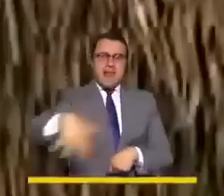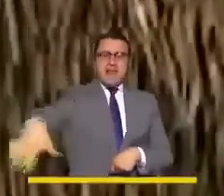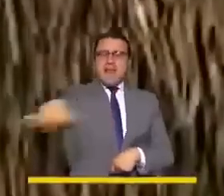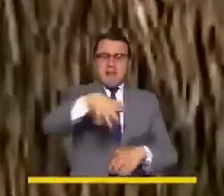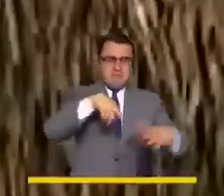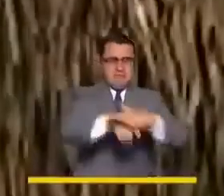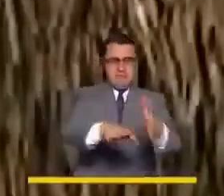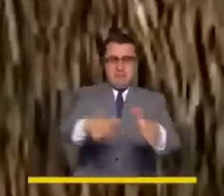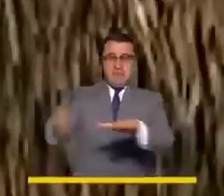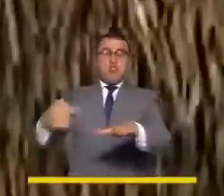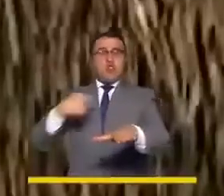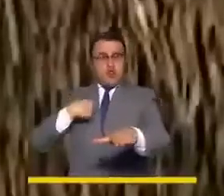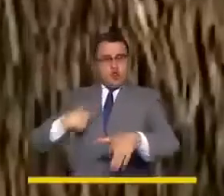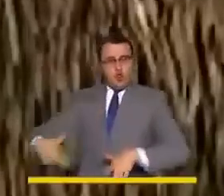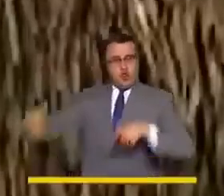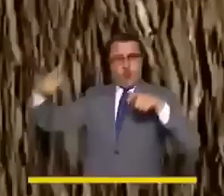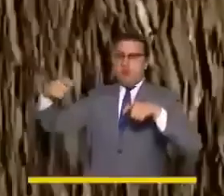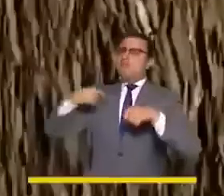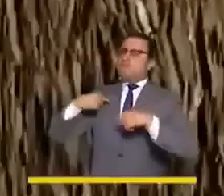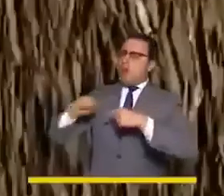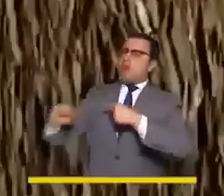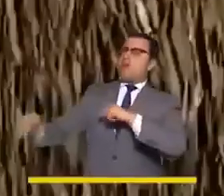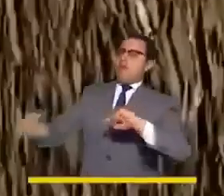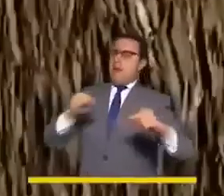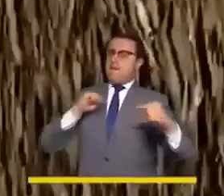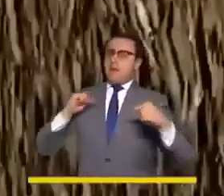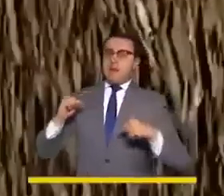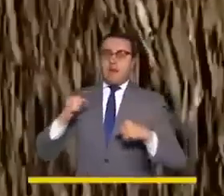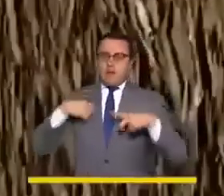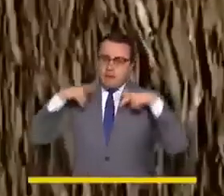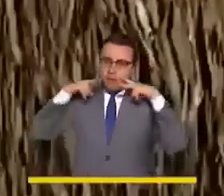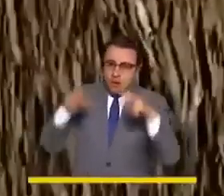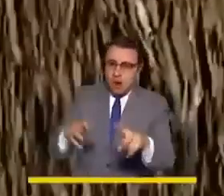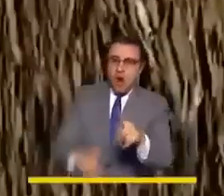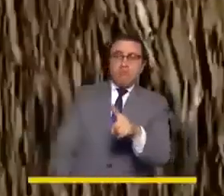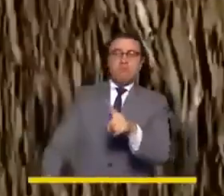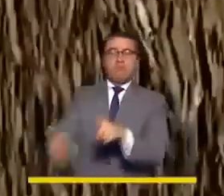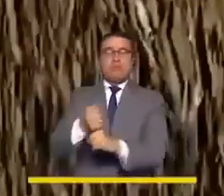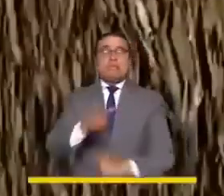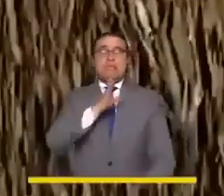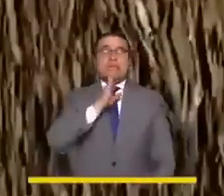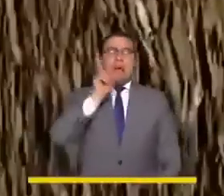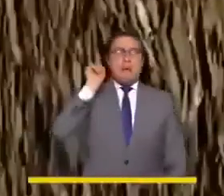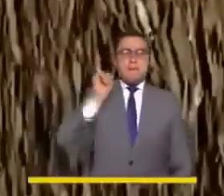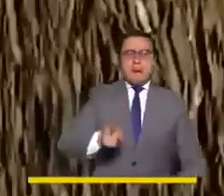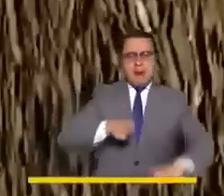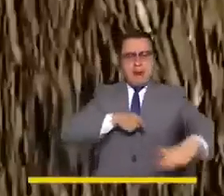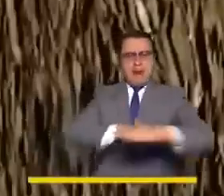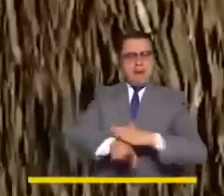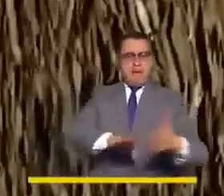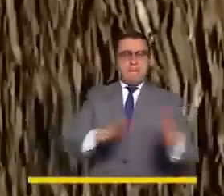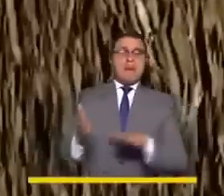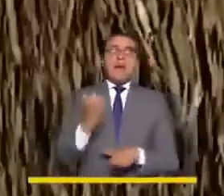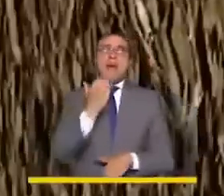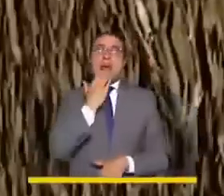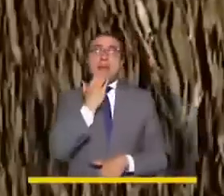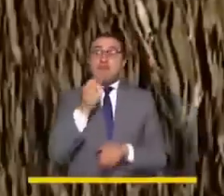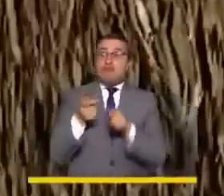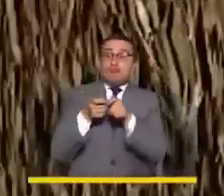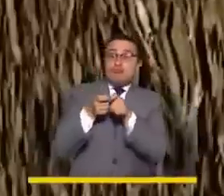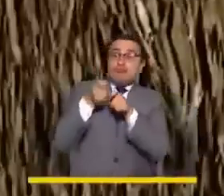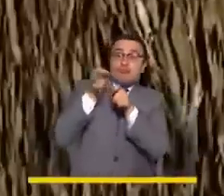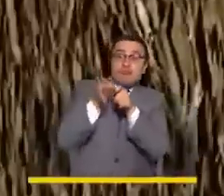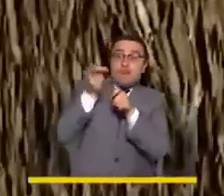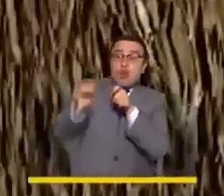República y descubrir que quienes ordenaban los asesinatos, como en el caso de Macayepo, no lejos de